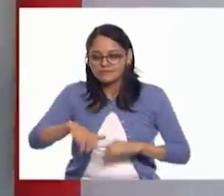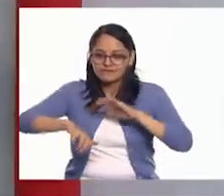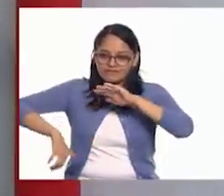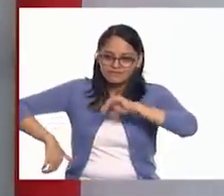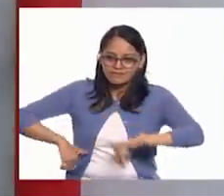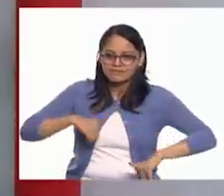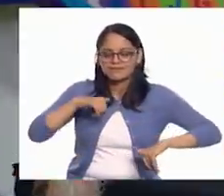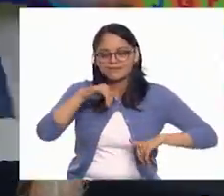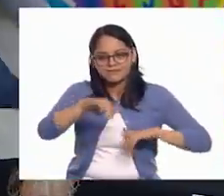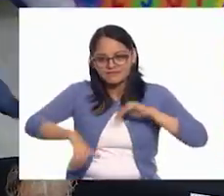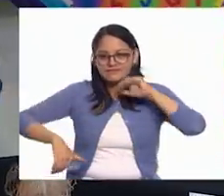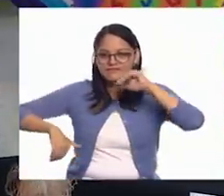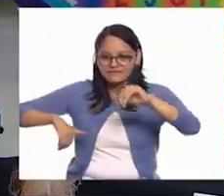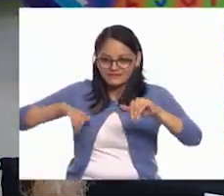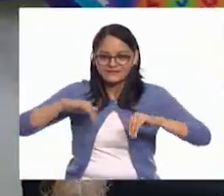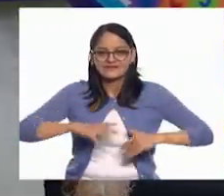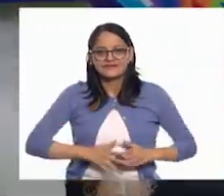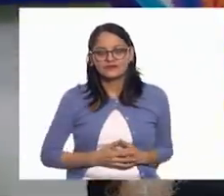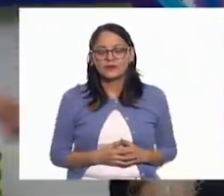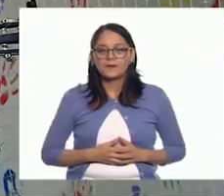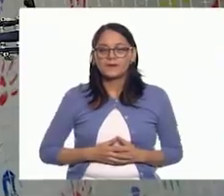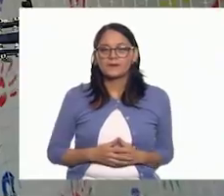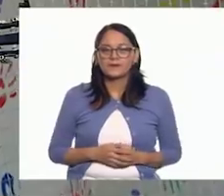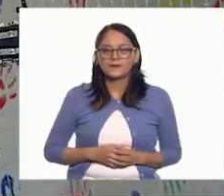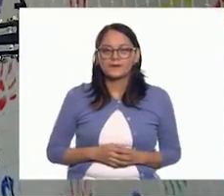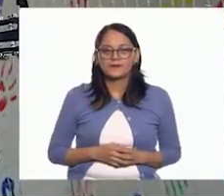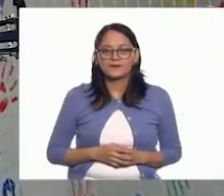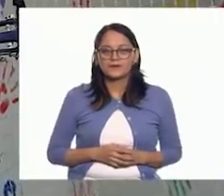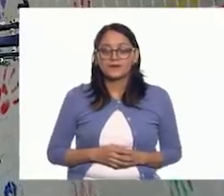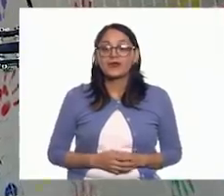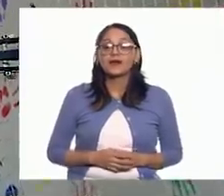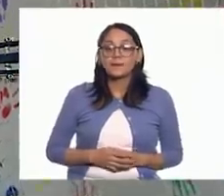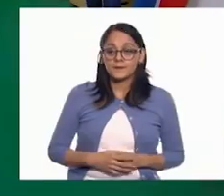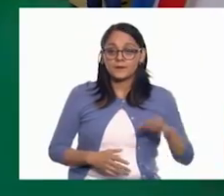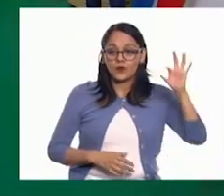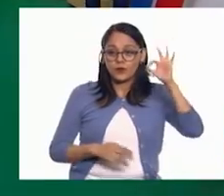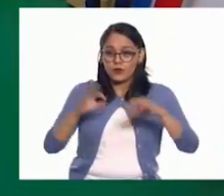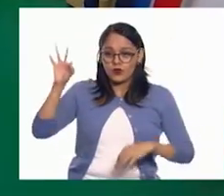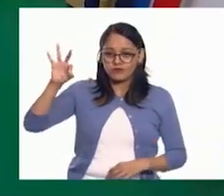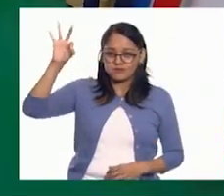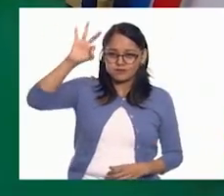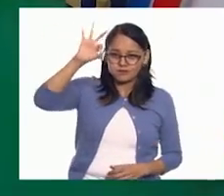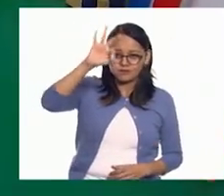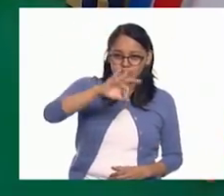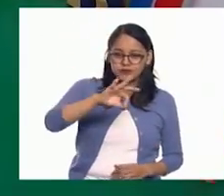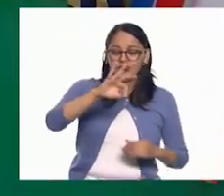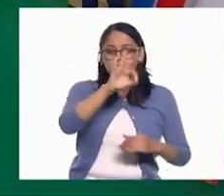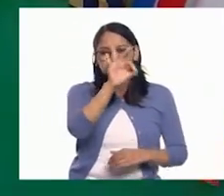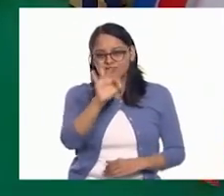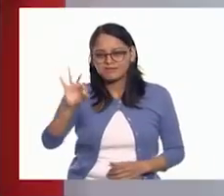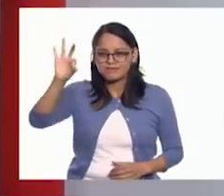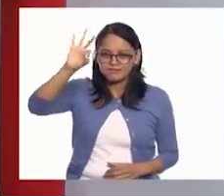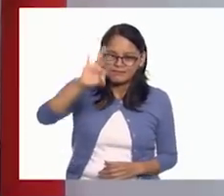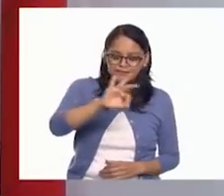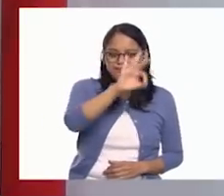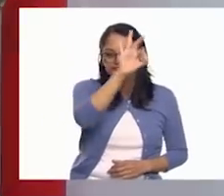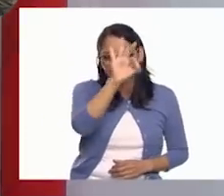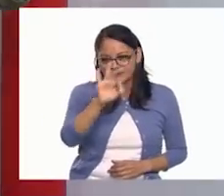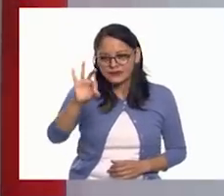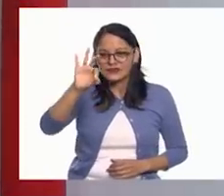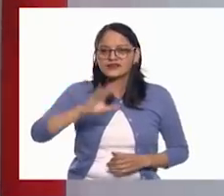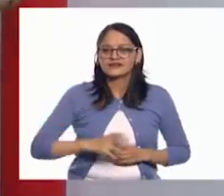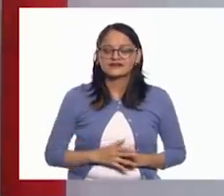La rana va al agua y se echa a nadar. Cuando la mosca sale a pasear. Cuando la mosca